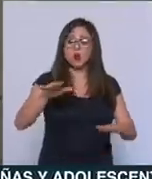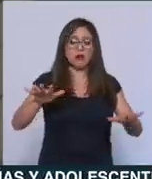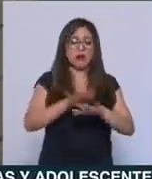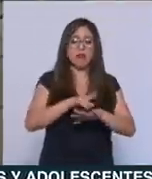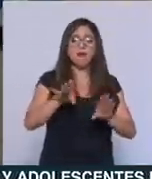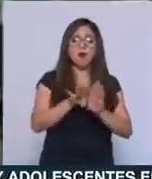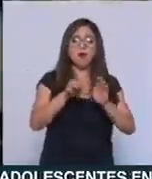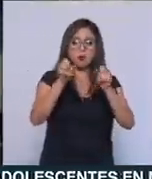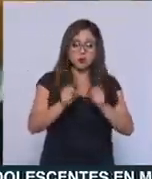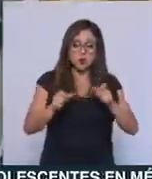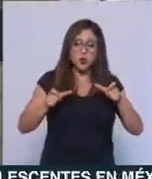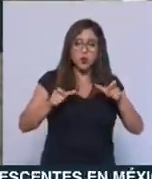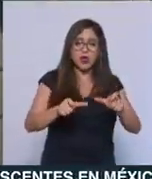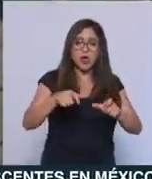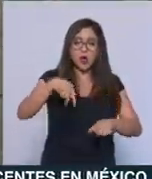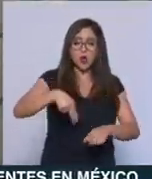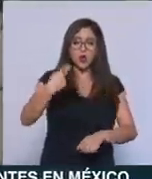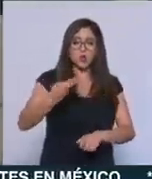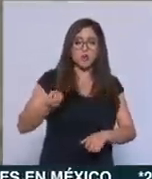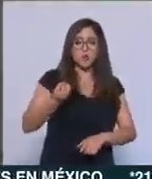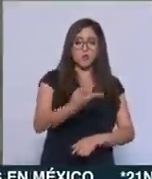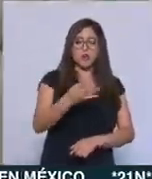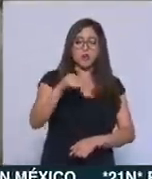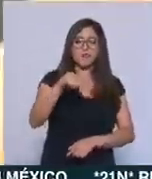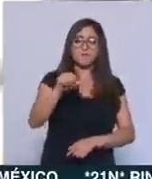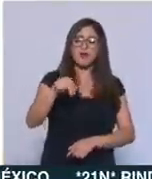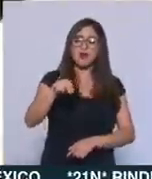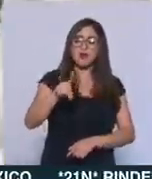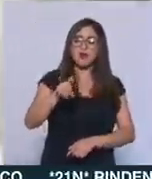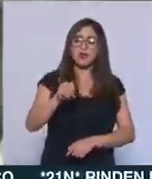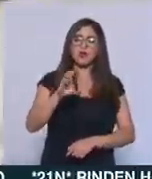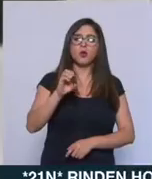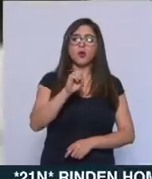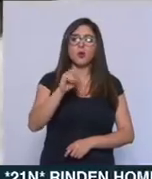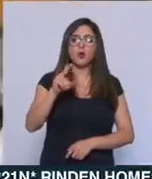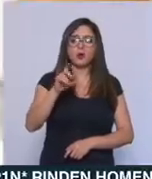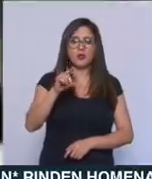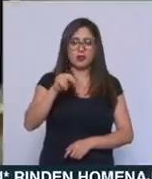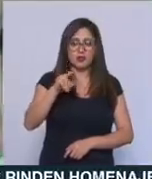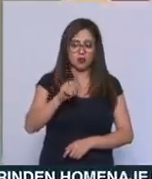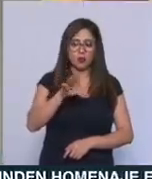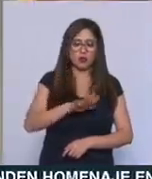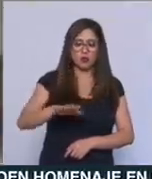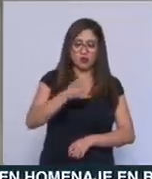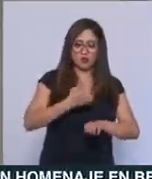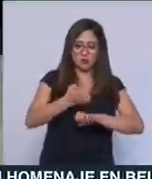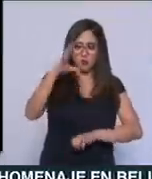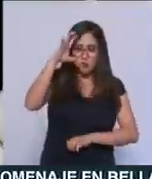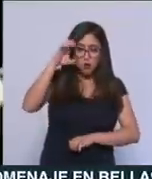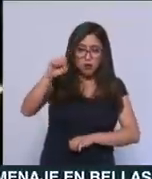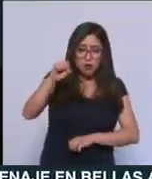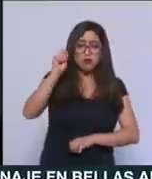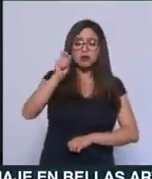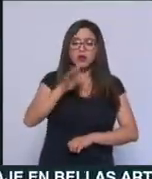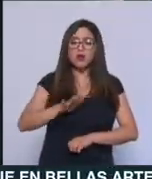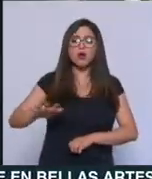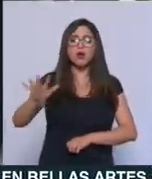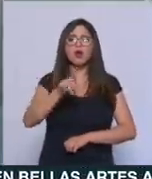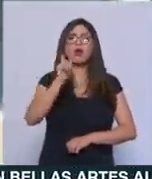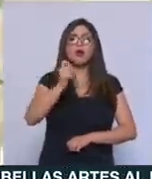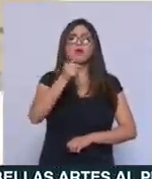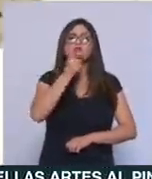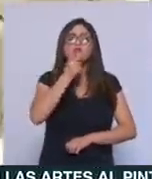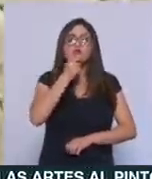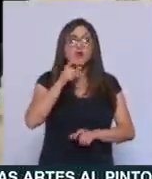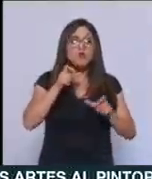seguridad hoy denominada mando coordinado aquí en el estado de Morelos y que prácticamente adhiere a todas las corporaciones policíacas,